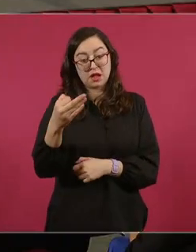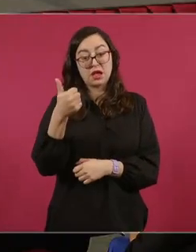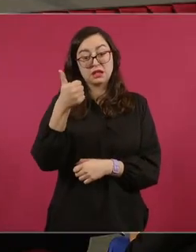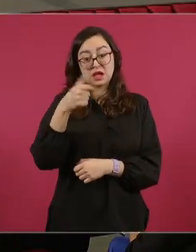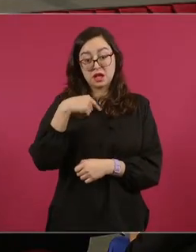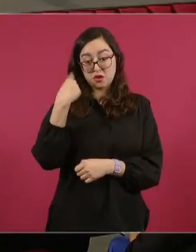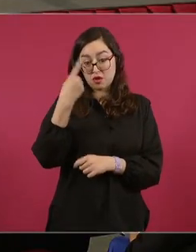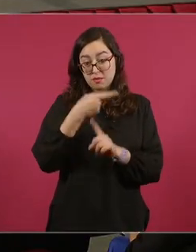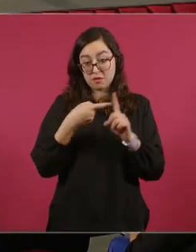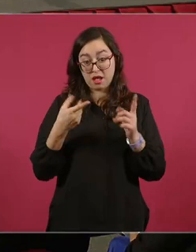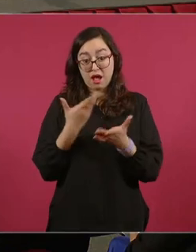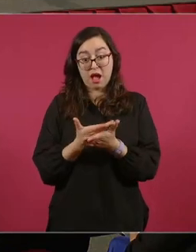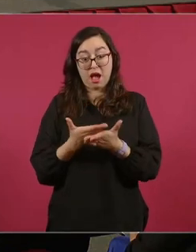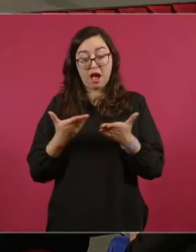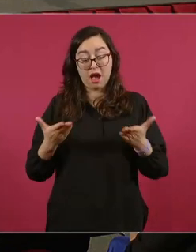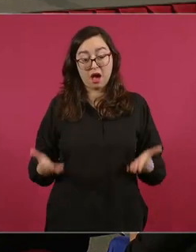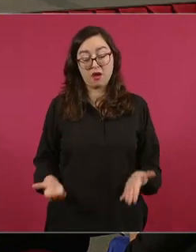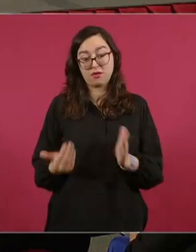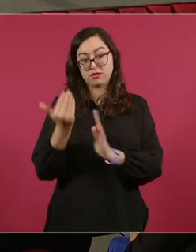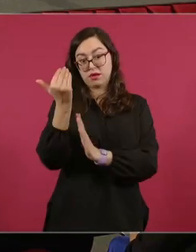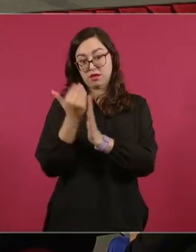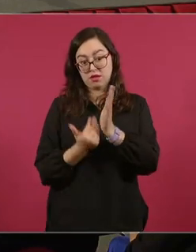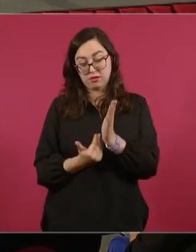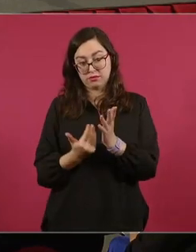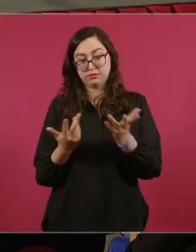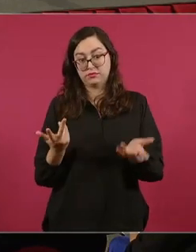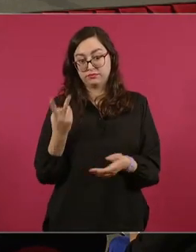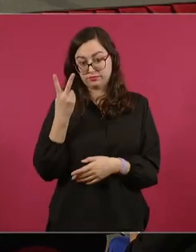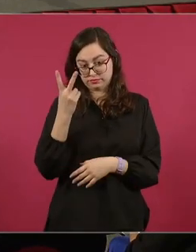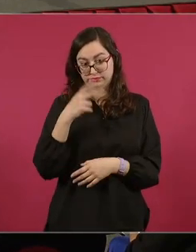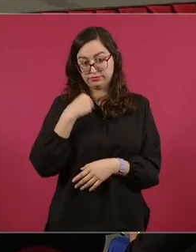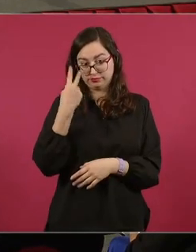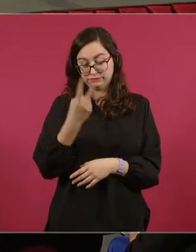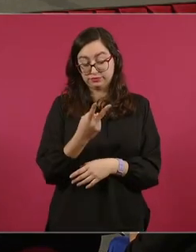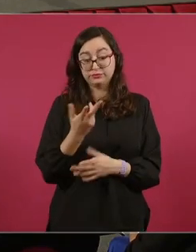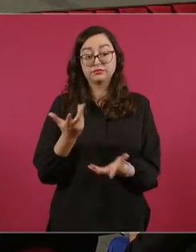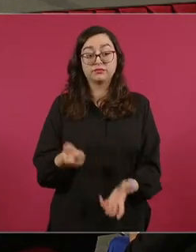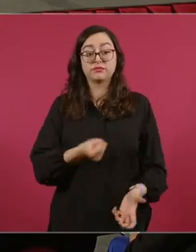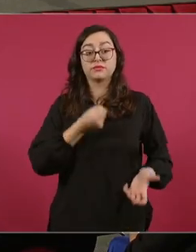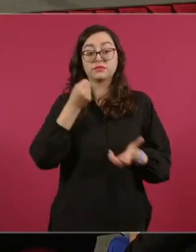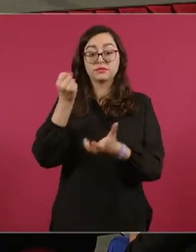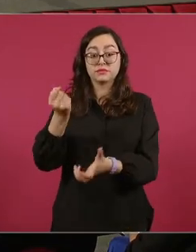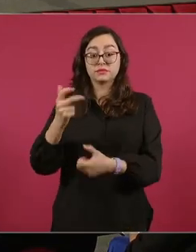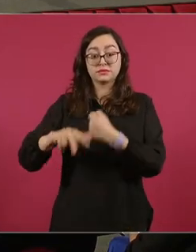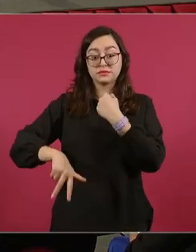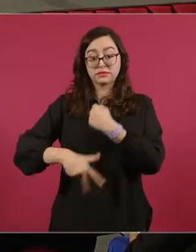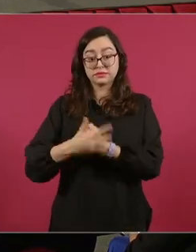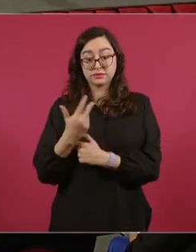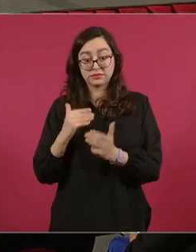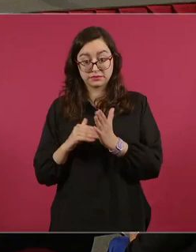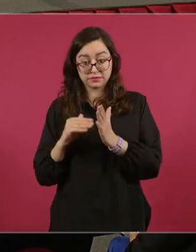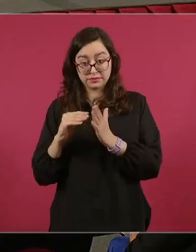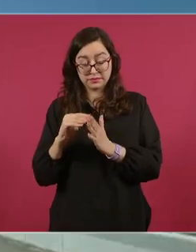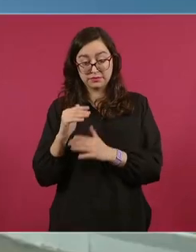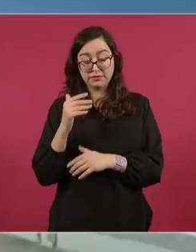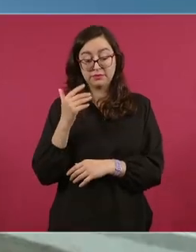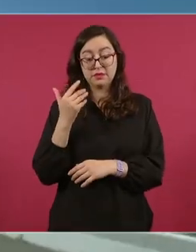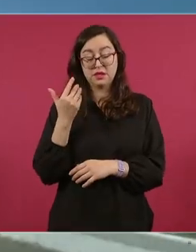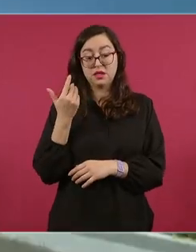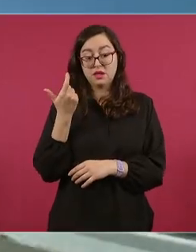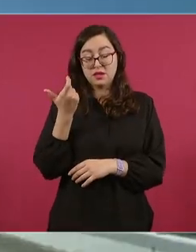6 horas y media. Tuvo una inversión de más de 13 mil millones de pesos. Cuenta con 3 túneles, 10 puentes